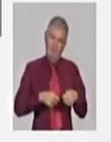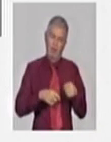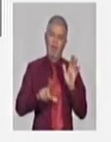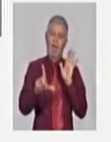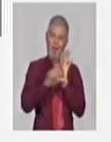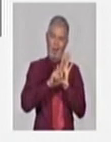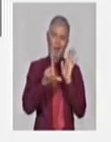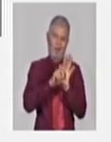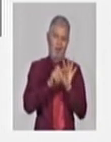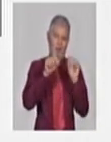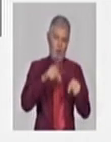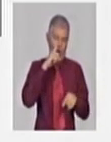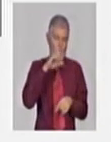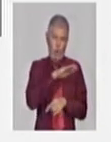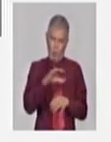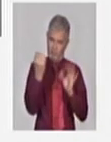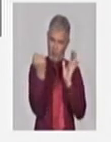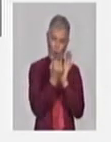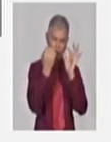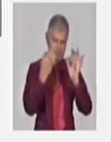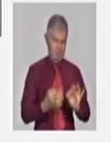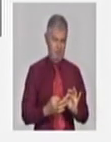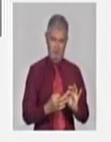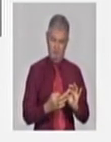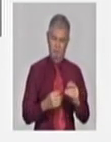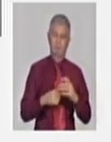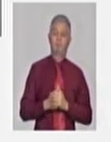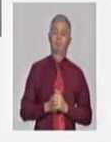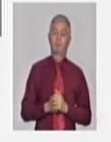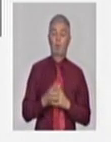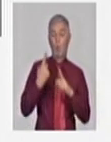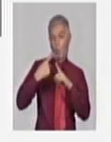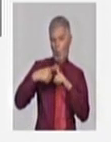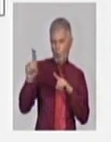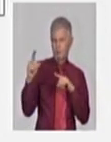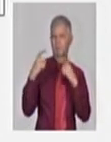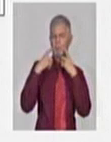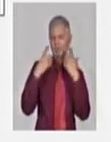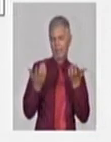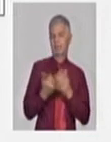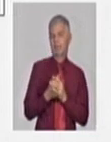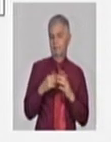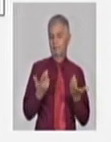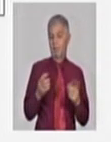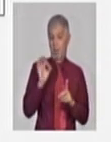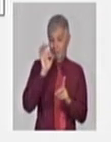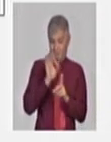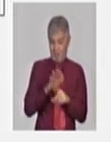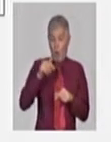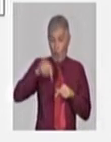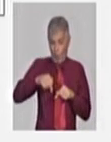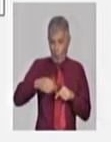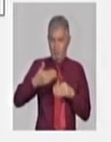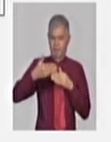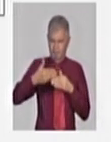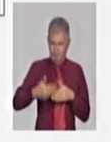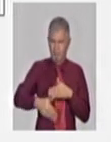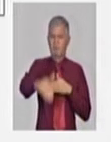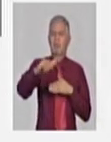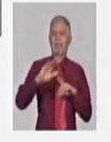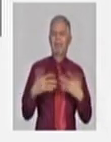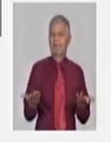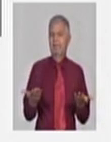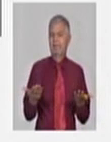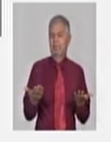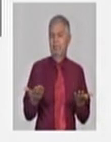hay otro elemento que importante y es que a partir de hoy se va a producir un grupo de algún momento y cuatro por favor se van a producir